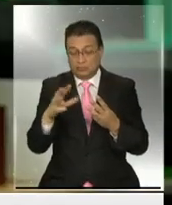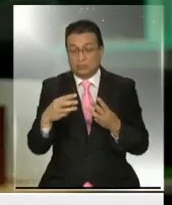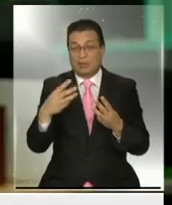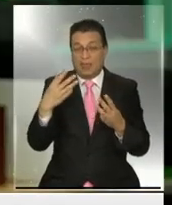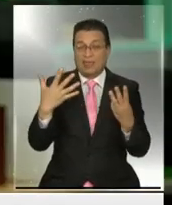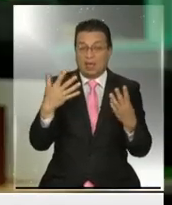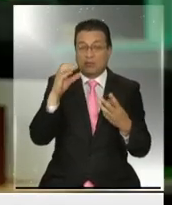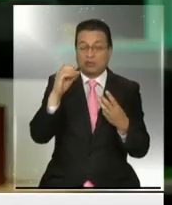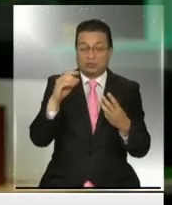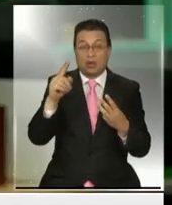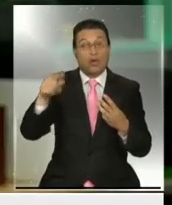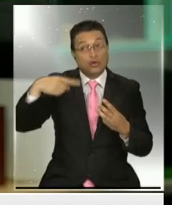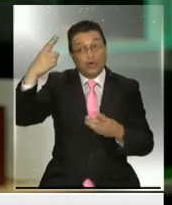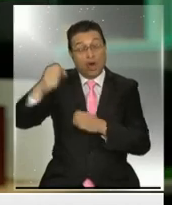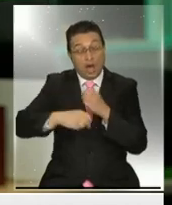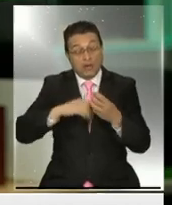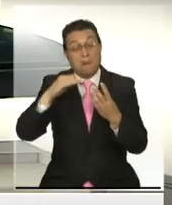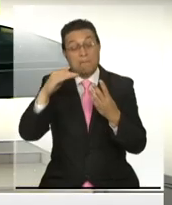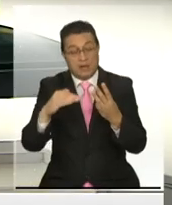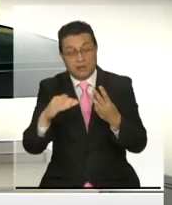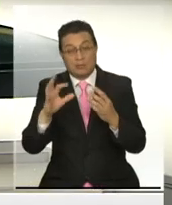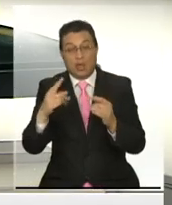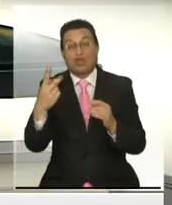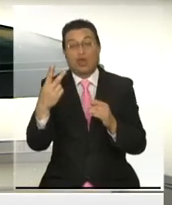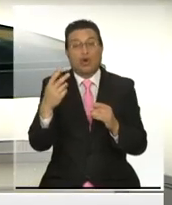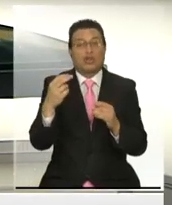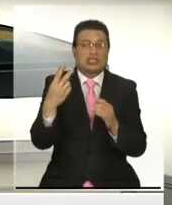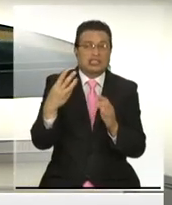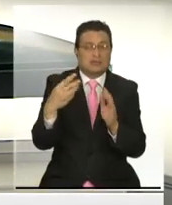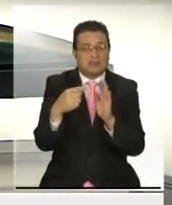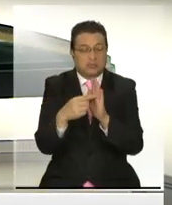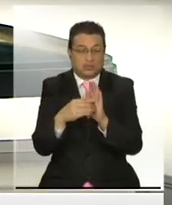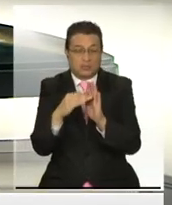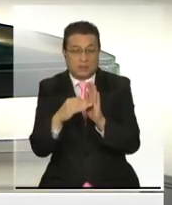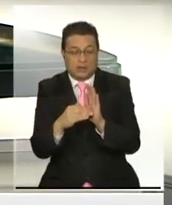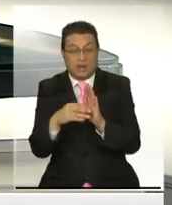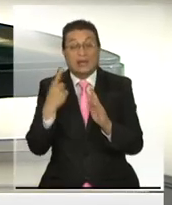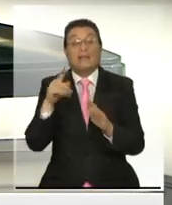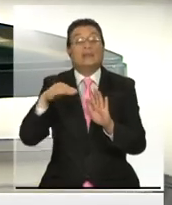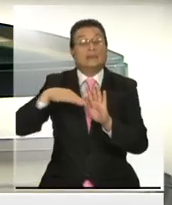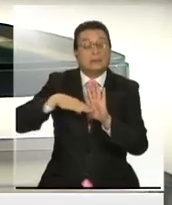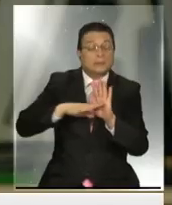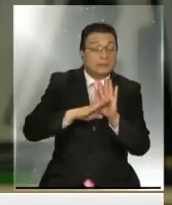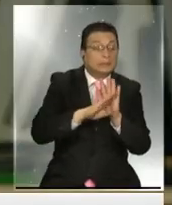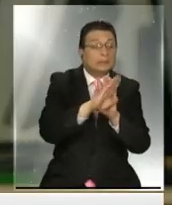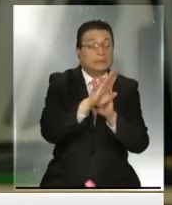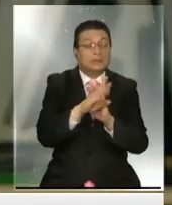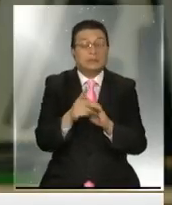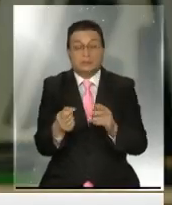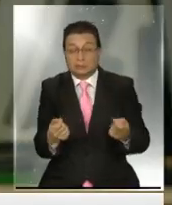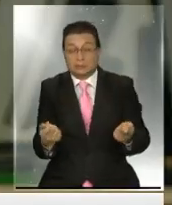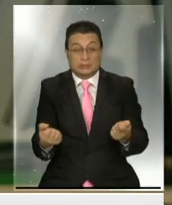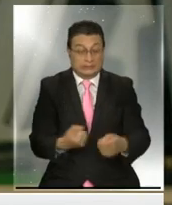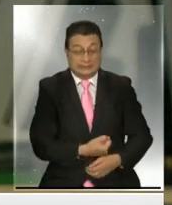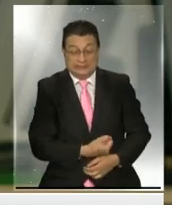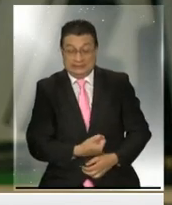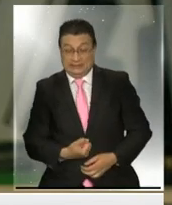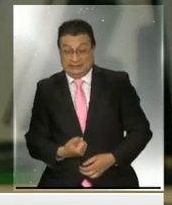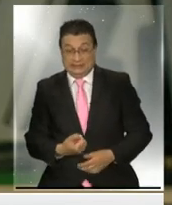próximo año yo creo que algo menos de 10 por ciento pero unos dos o tres puntos más que este año y proyección de crecimiento en recesión técnica